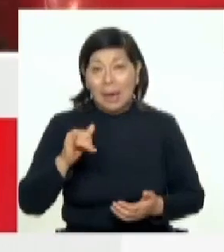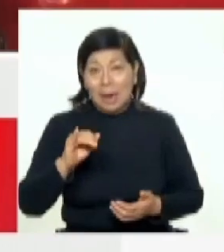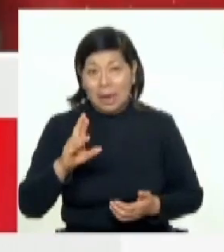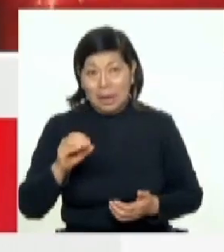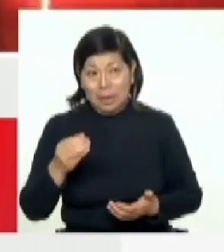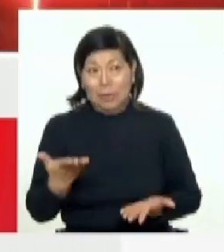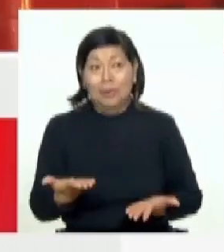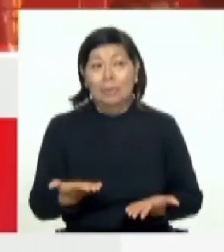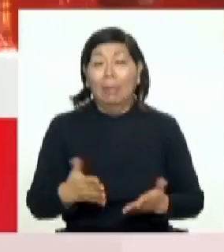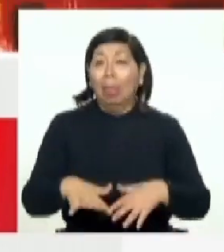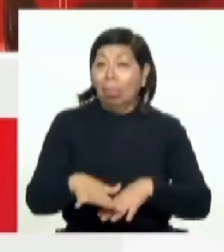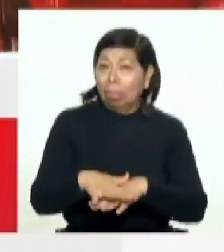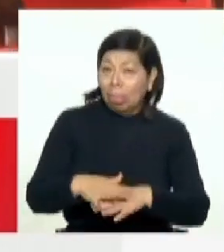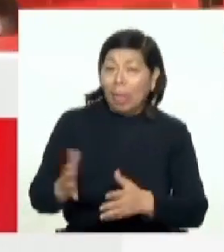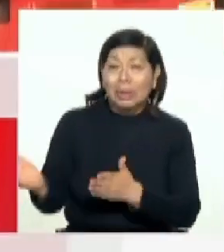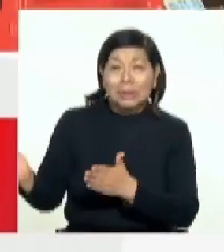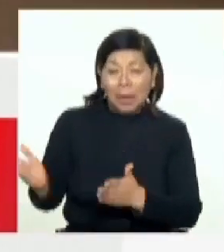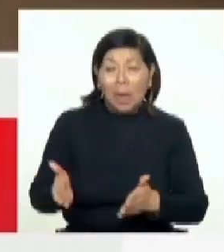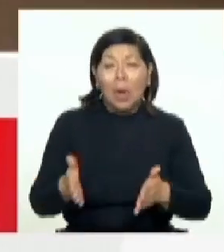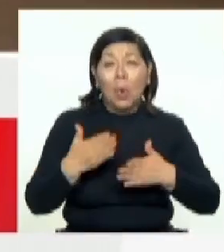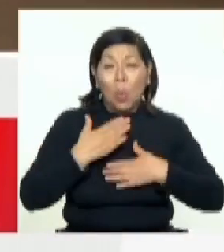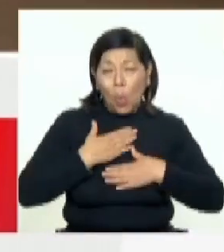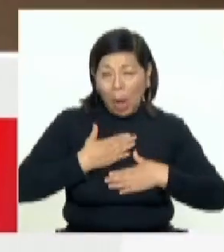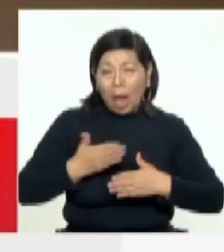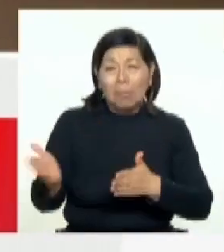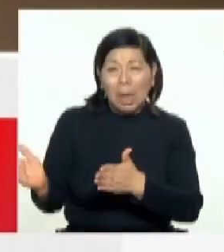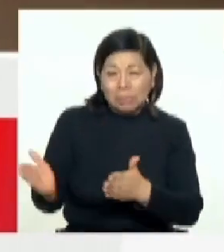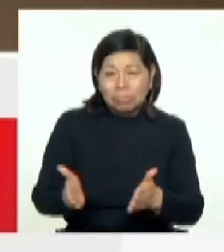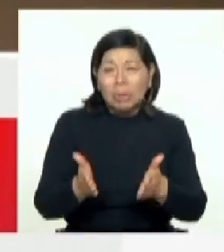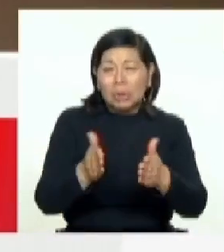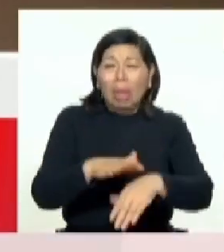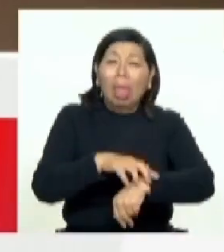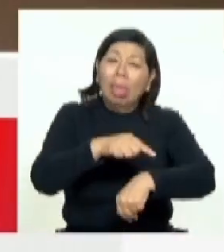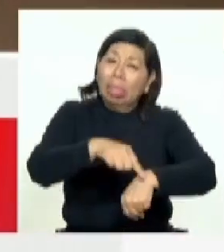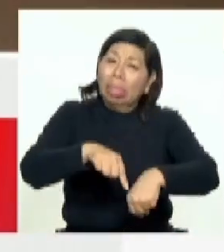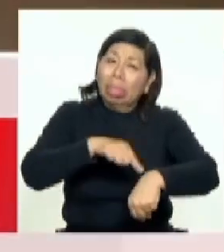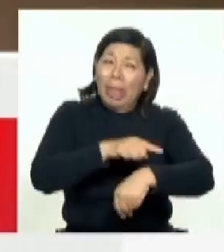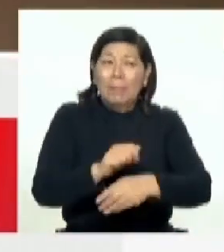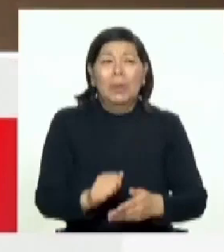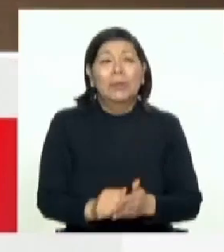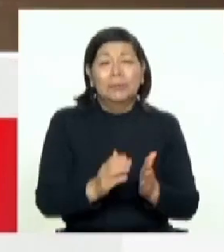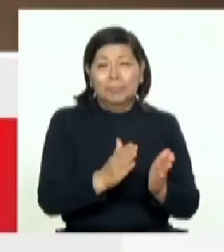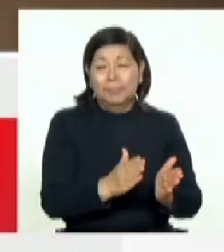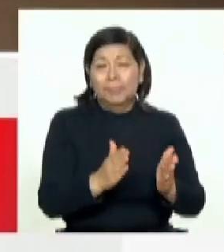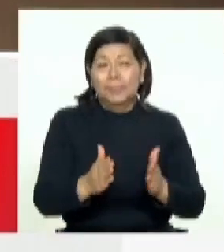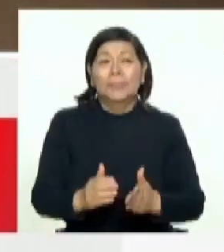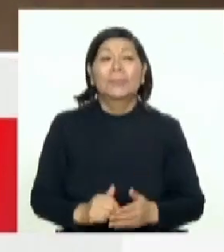saben, hemos estado para sacar el cuerpo, que ha sido una demora. Entonces, de aquí vamos